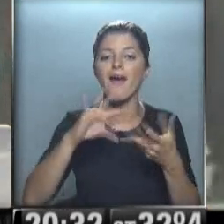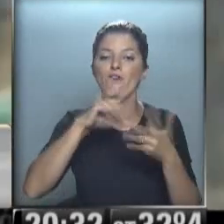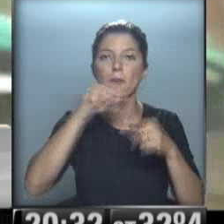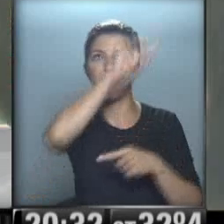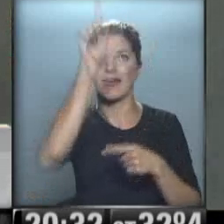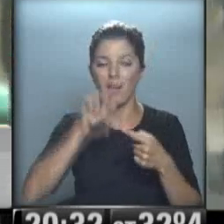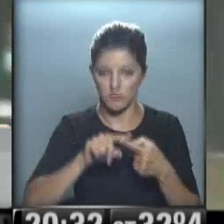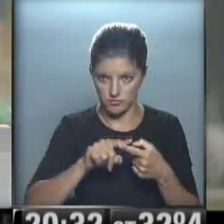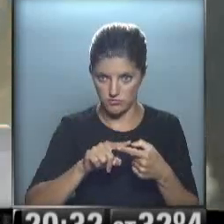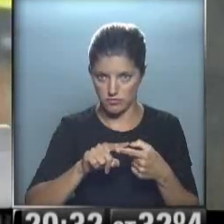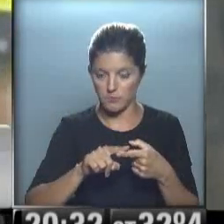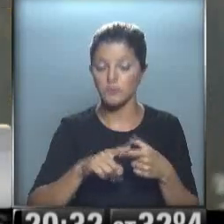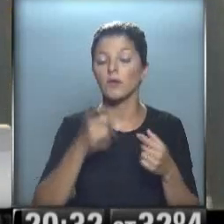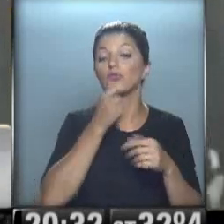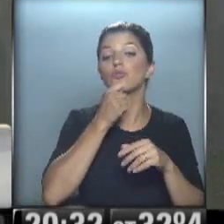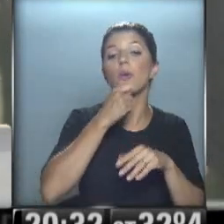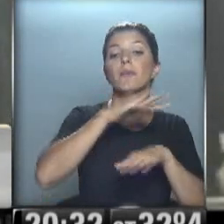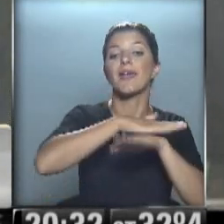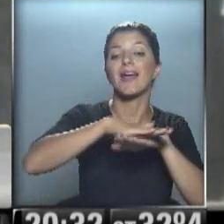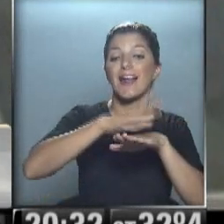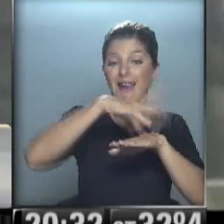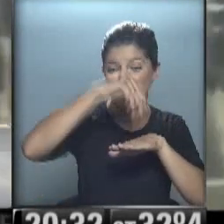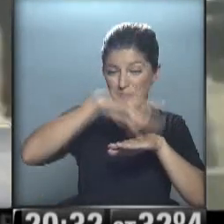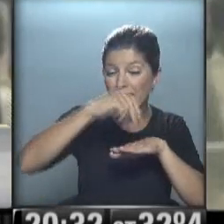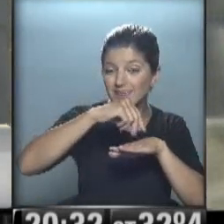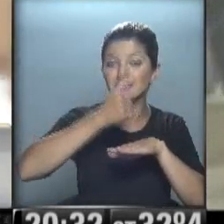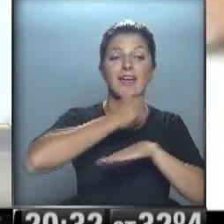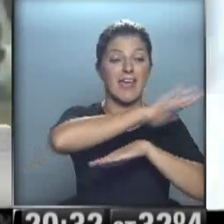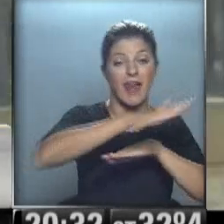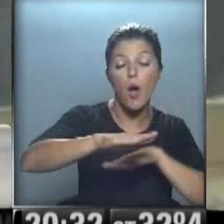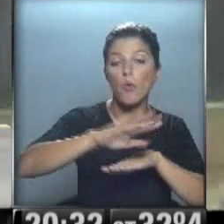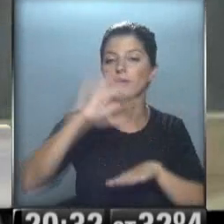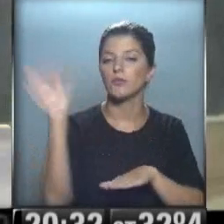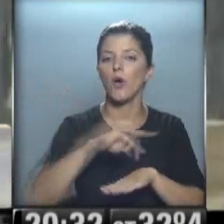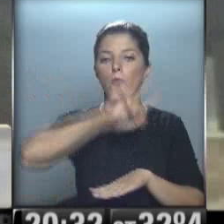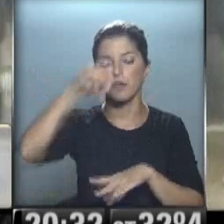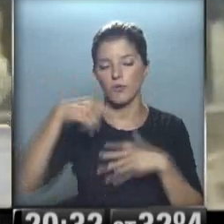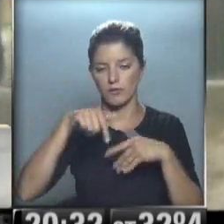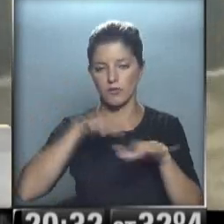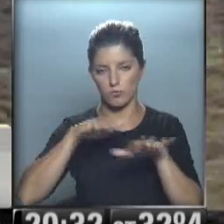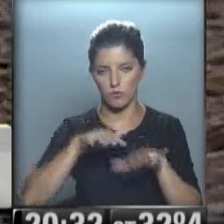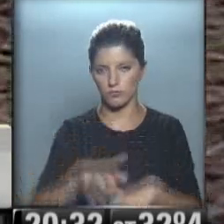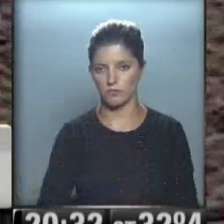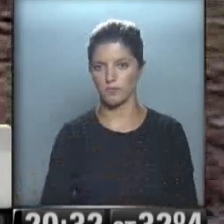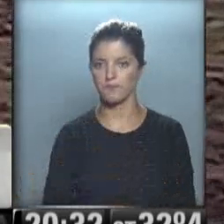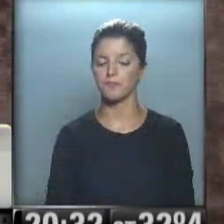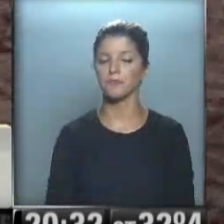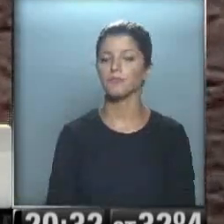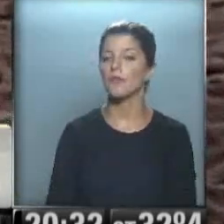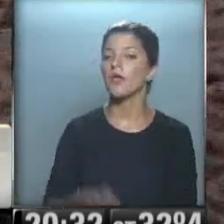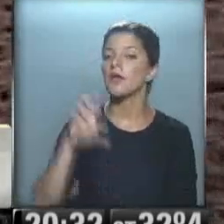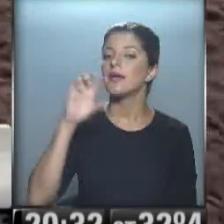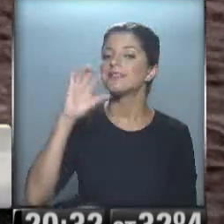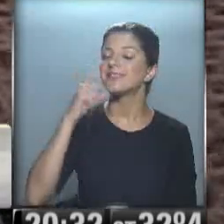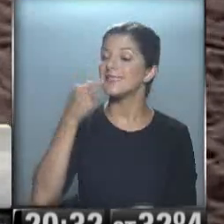sobre la playa de intemper el agua ha generado Sí una están en este momento evaluando